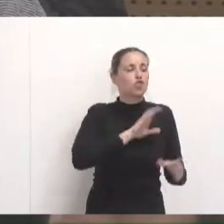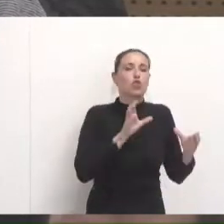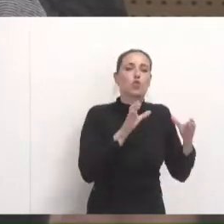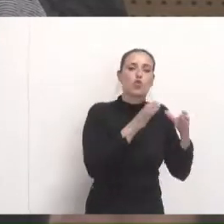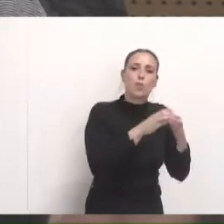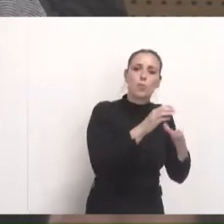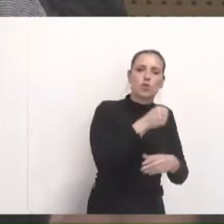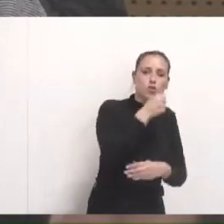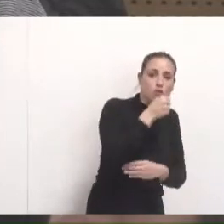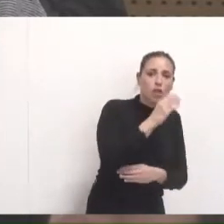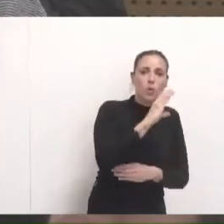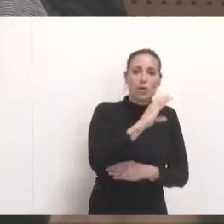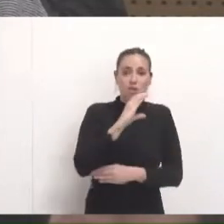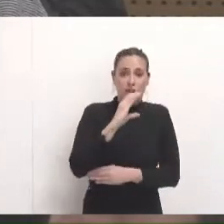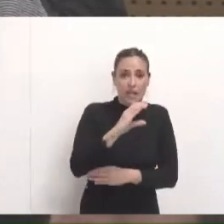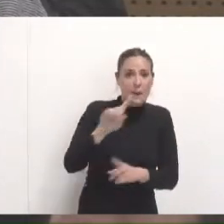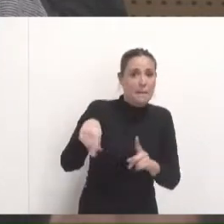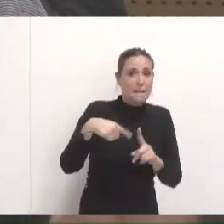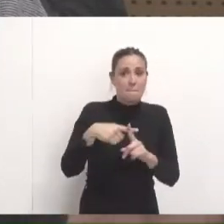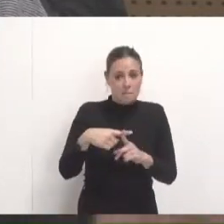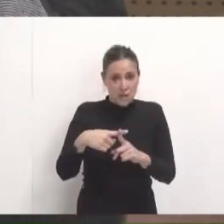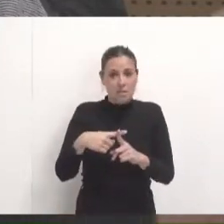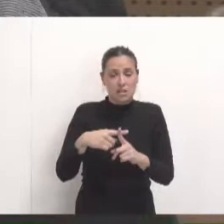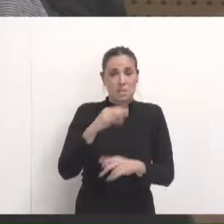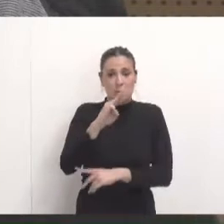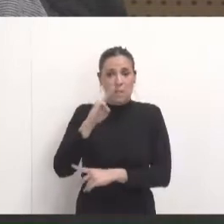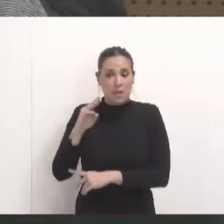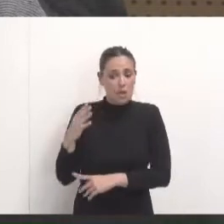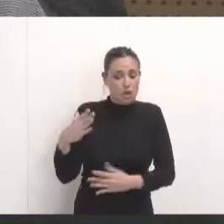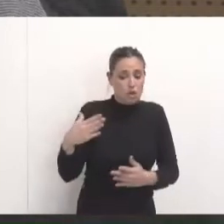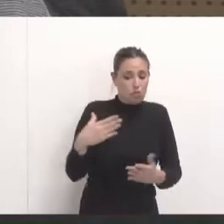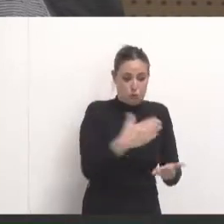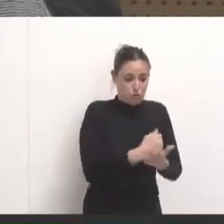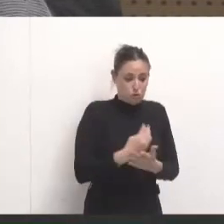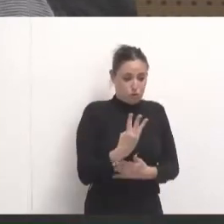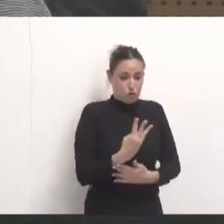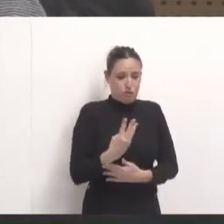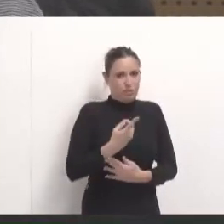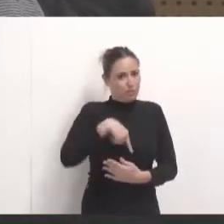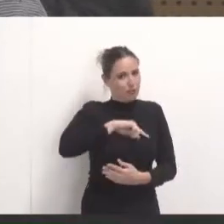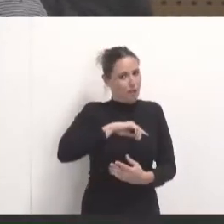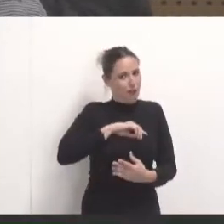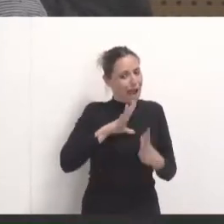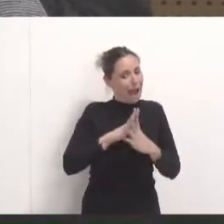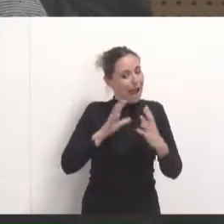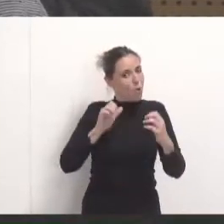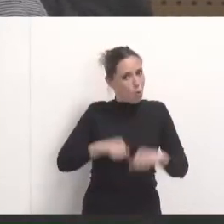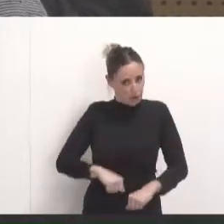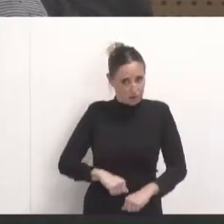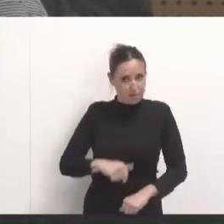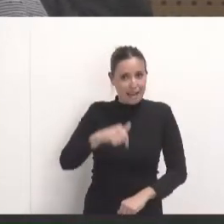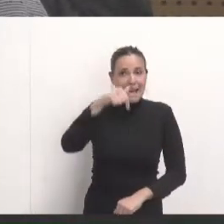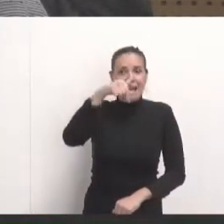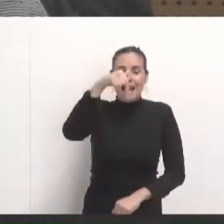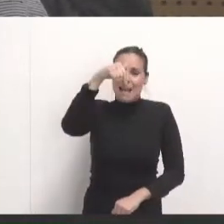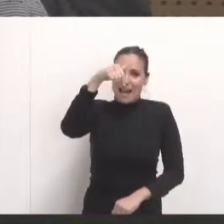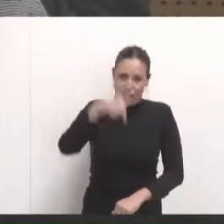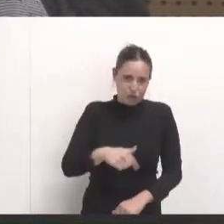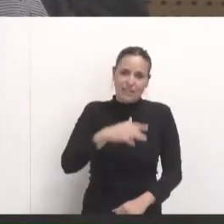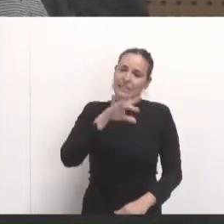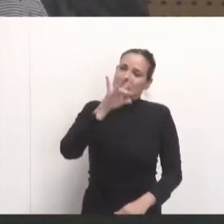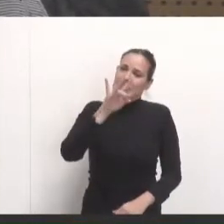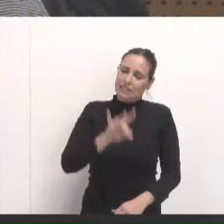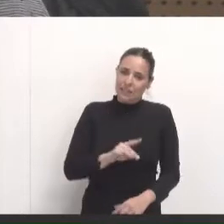Canaria y con el Partido Popular, de que esta vez sí nos vamos a sentar